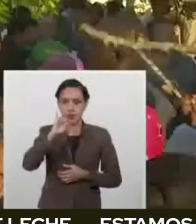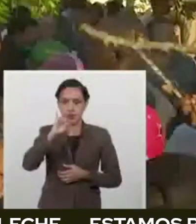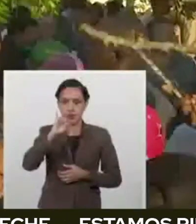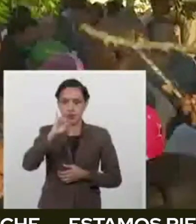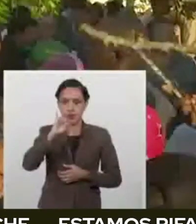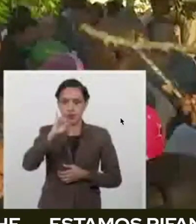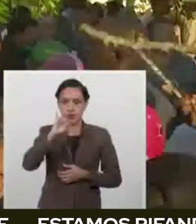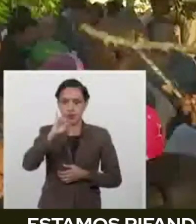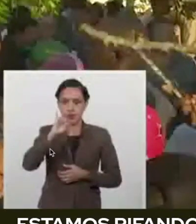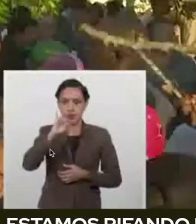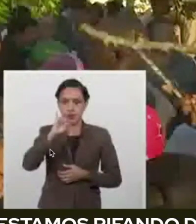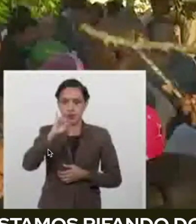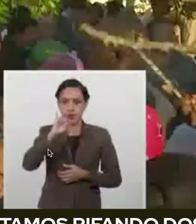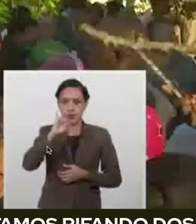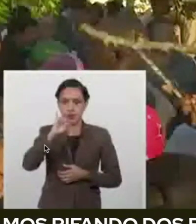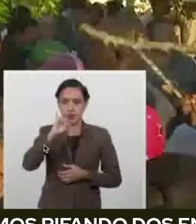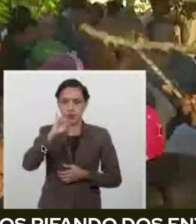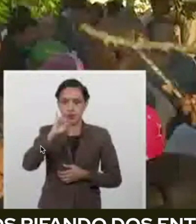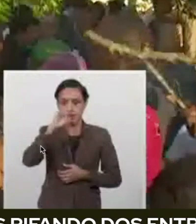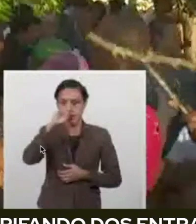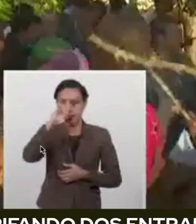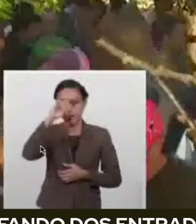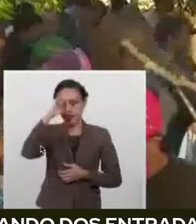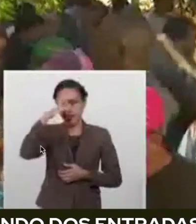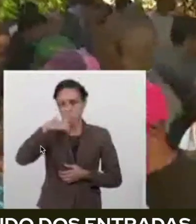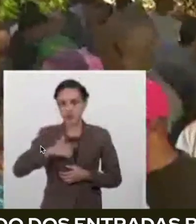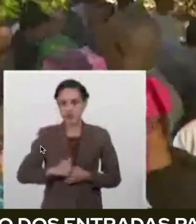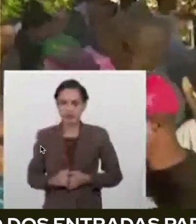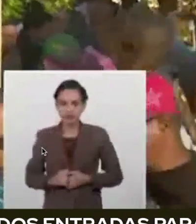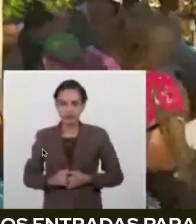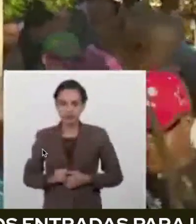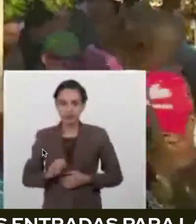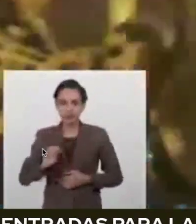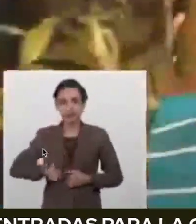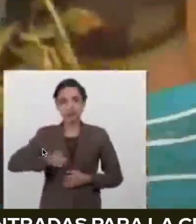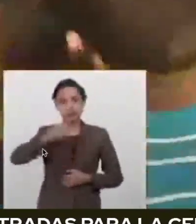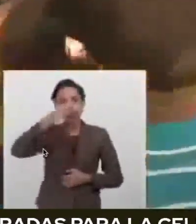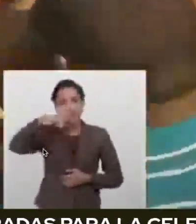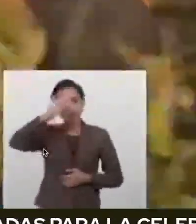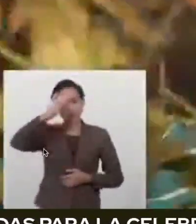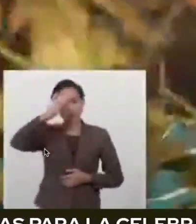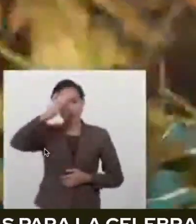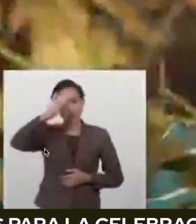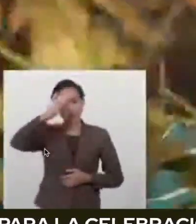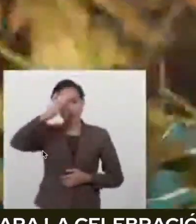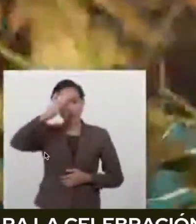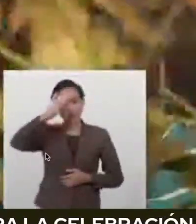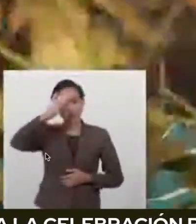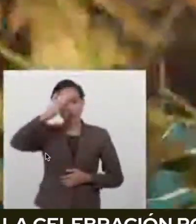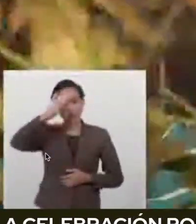Es que la imagen en sí es una locura el mandatario cubano encabezó las labores